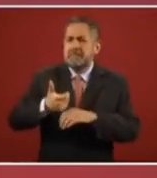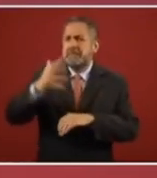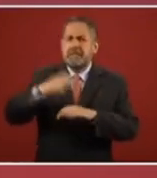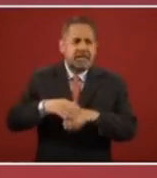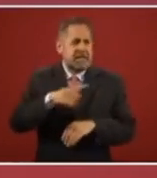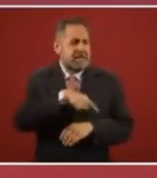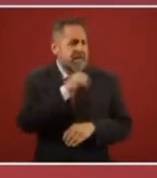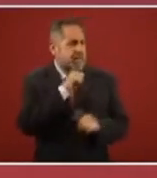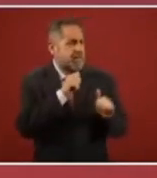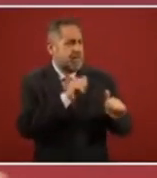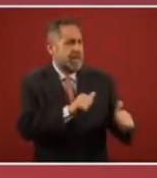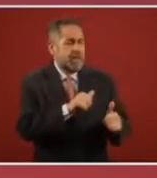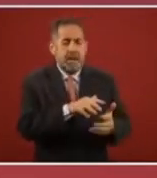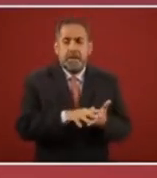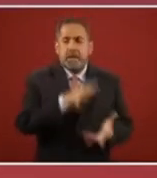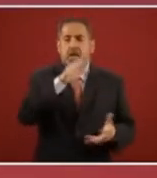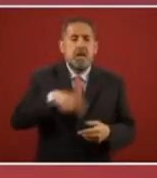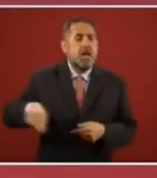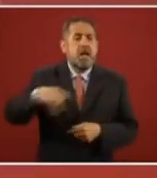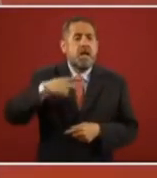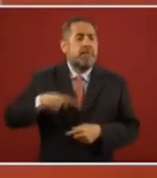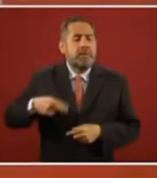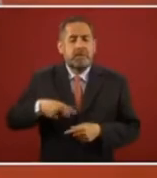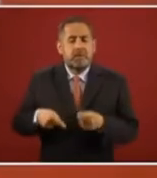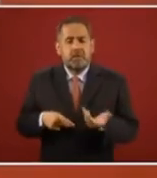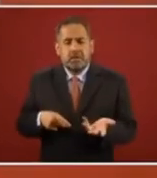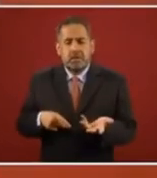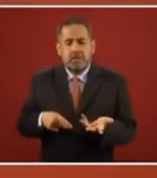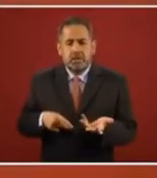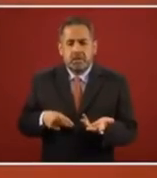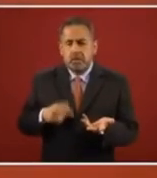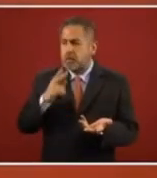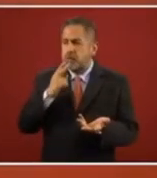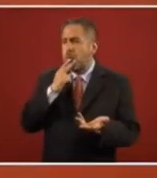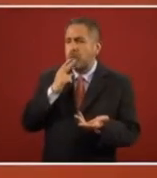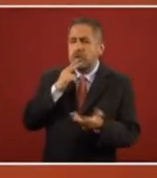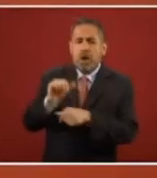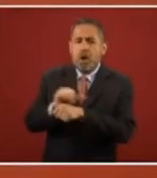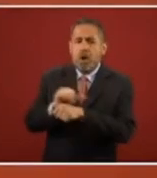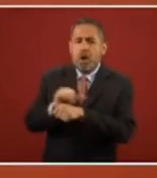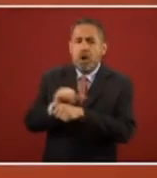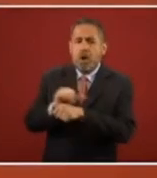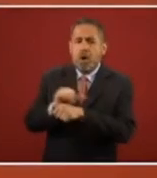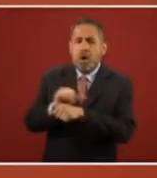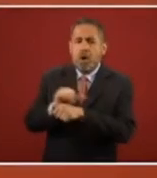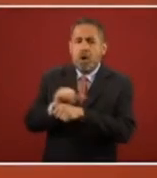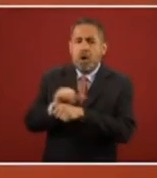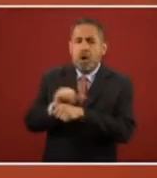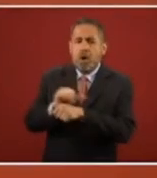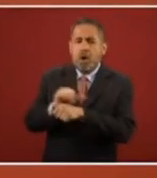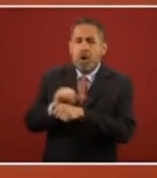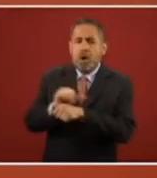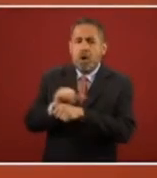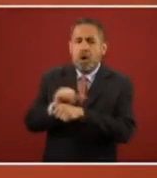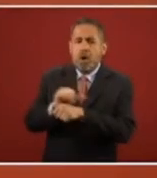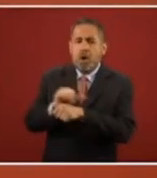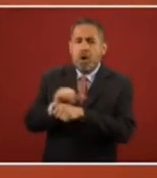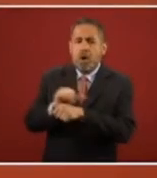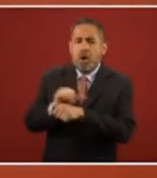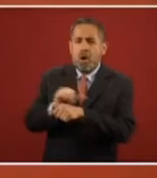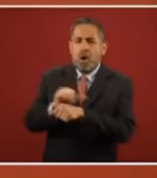la mayoría de la gente no tenía carlos de dinero